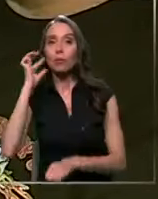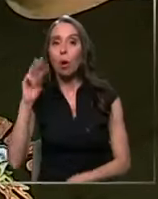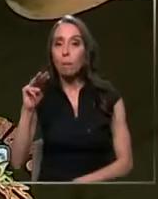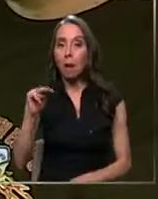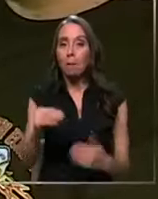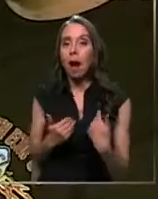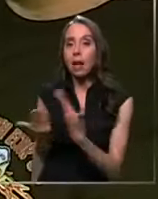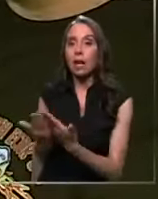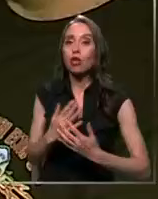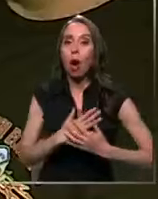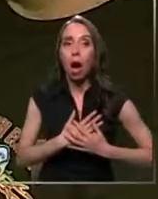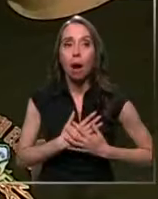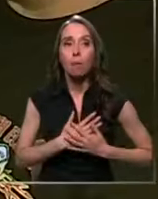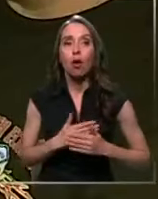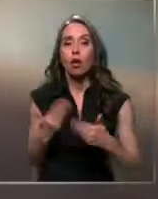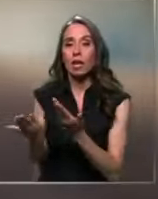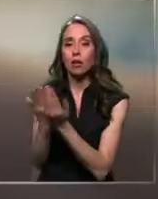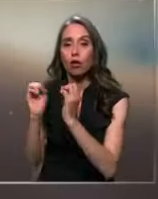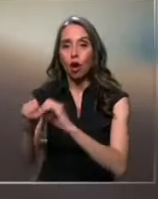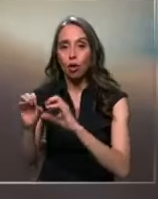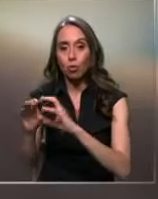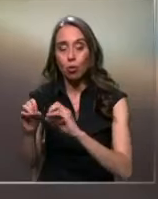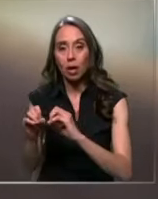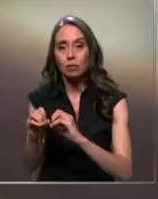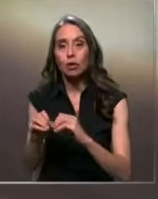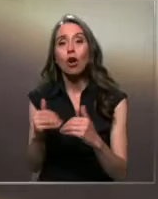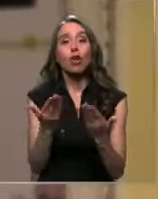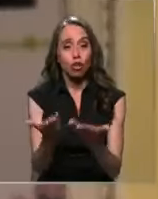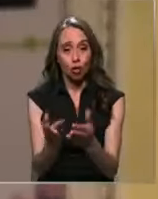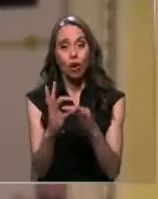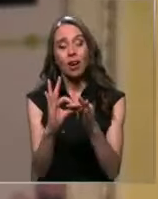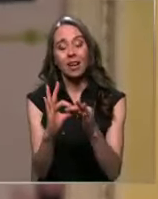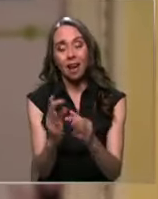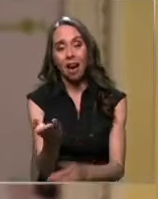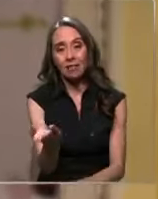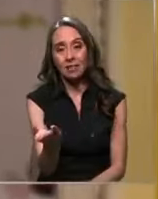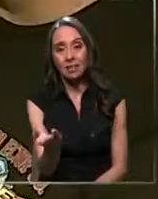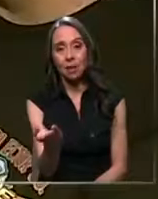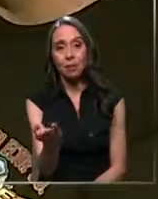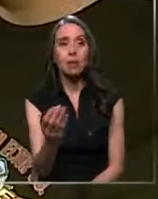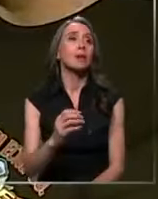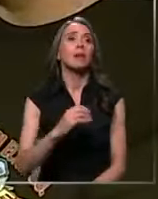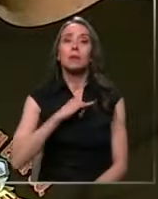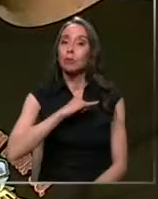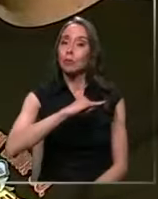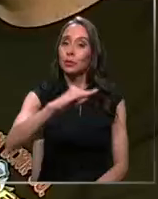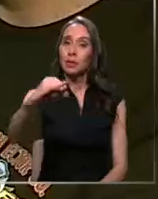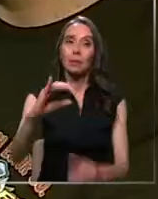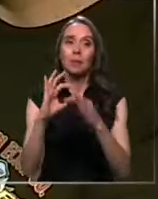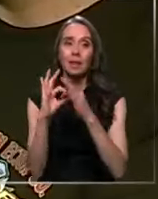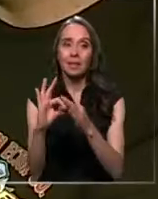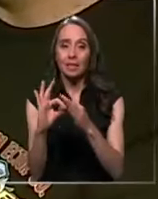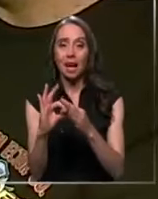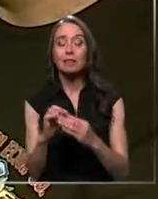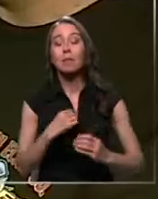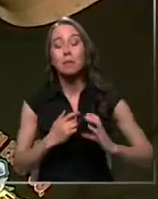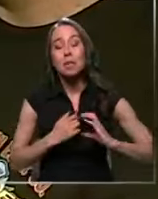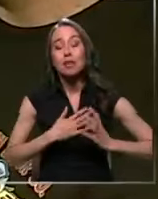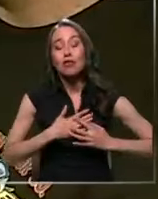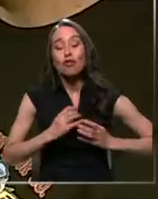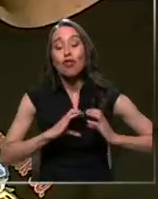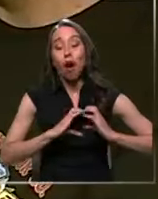le dio amor, le dio educación, le doy la gracia. Eternamente agradecida, de corazón.